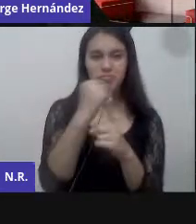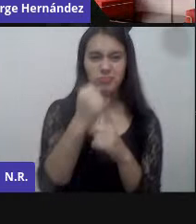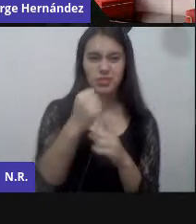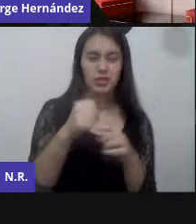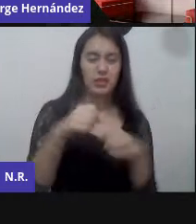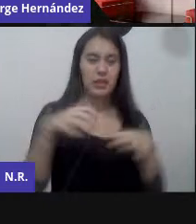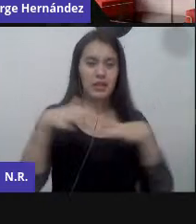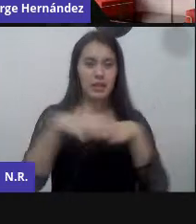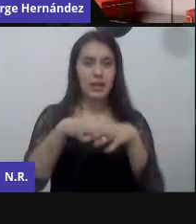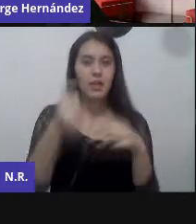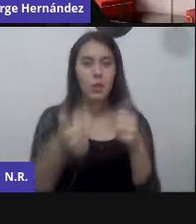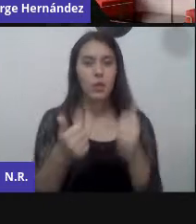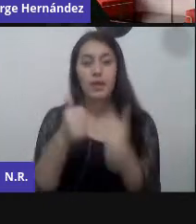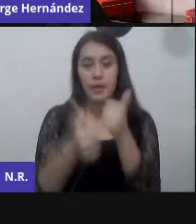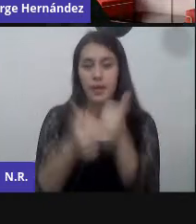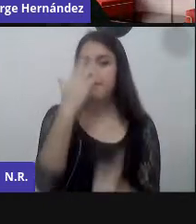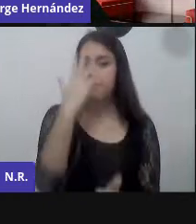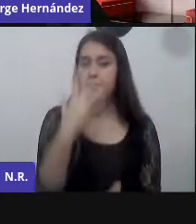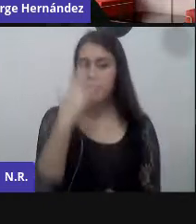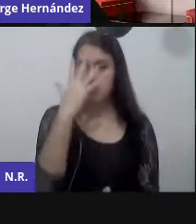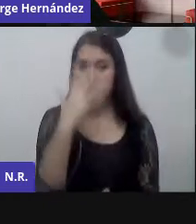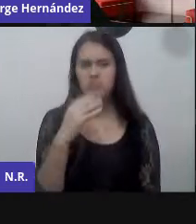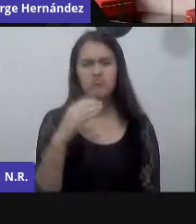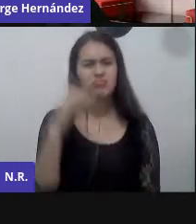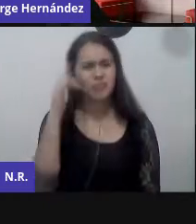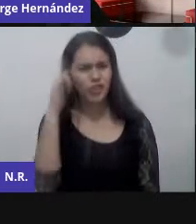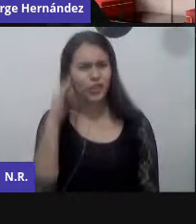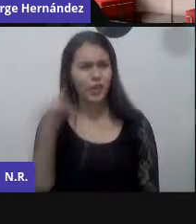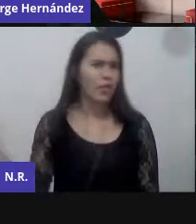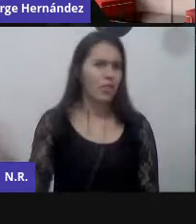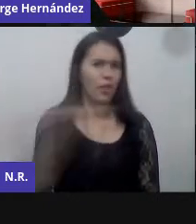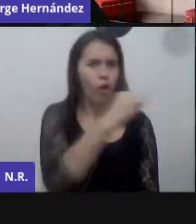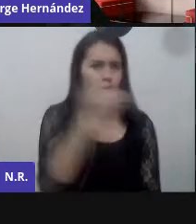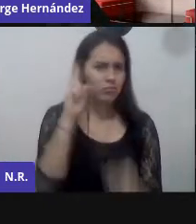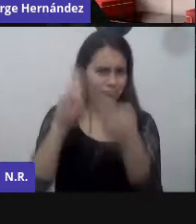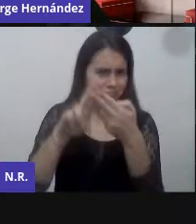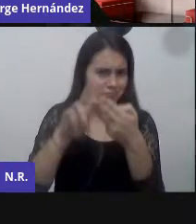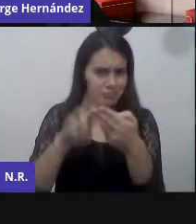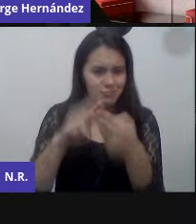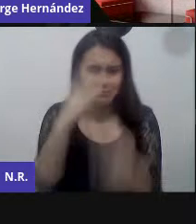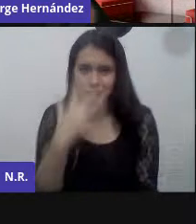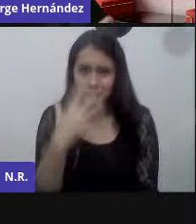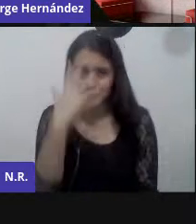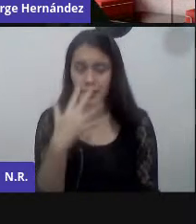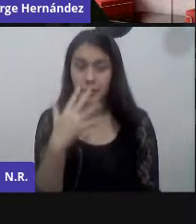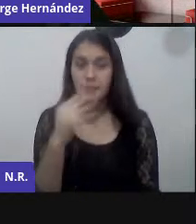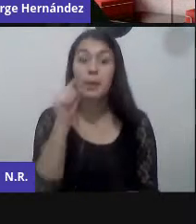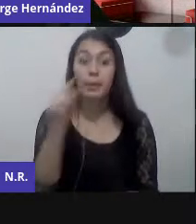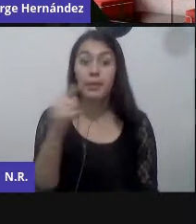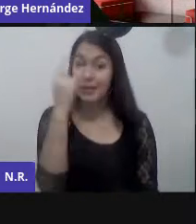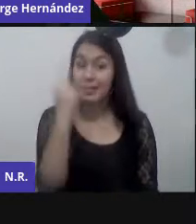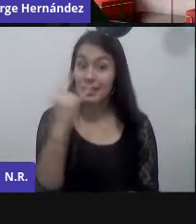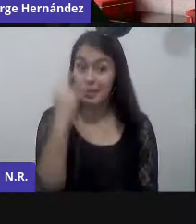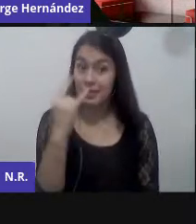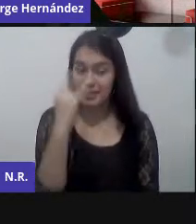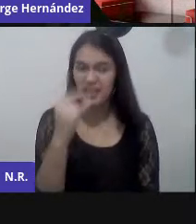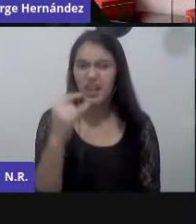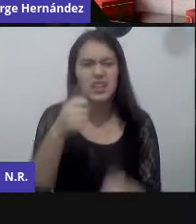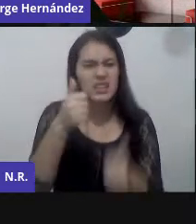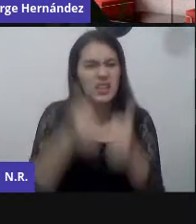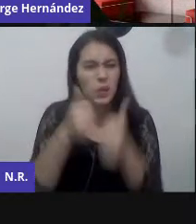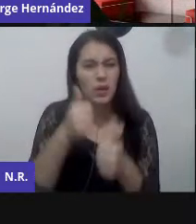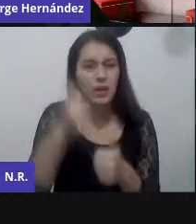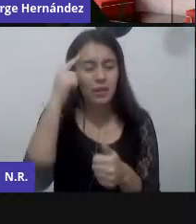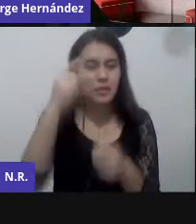Facebook. Yo creo que a estas alturas todo el mundo la conoce, pero lo interesante de esta herramienta es que han ido